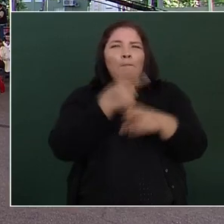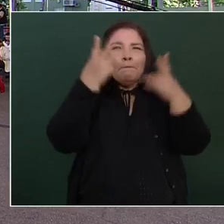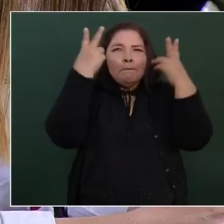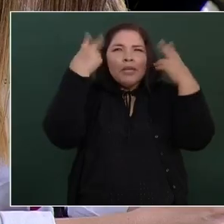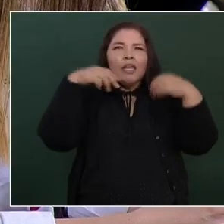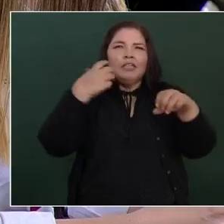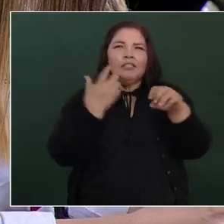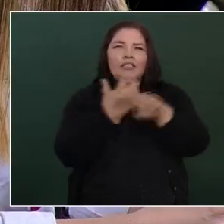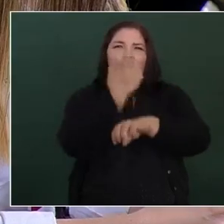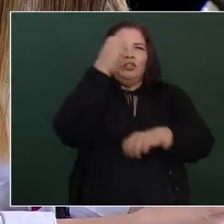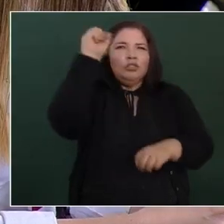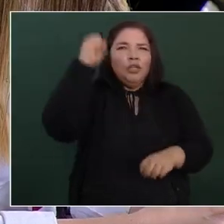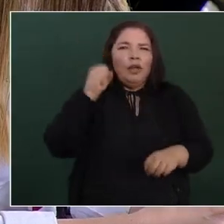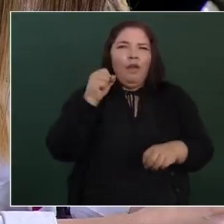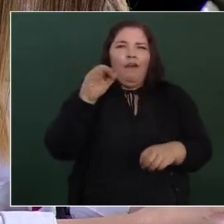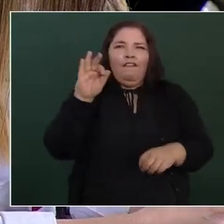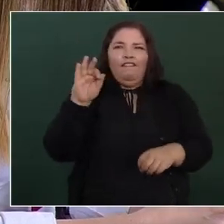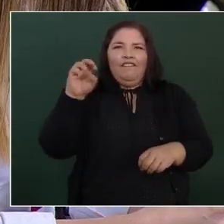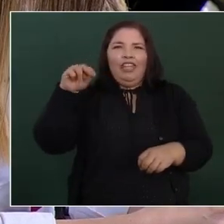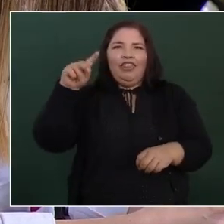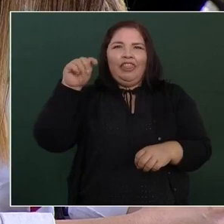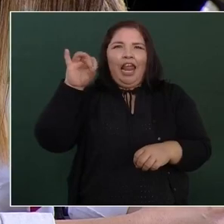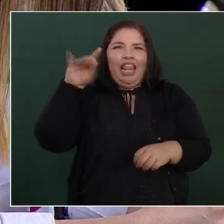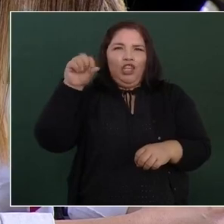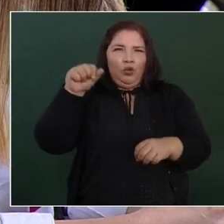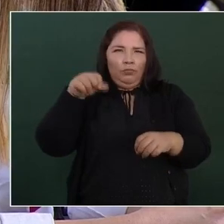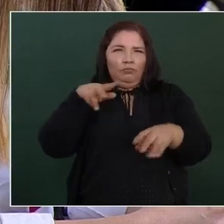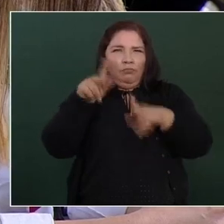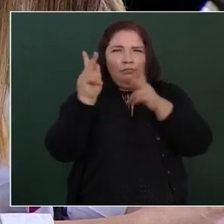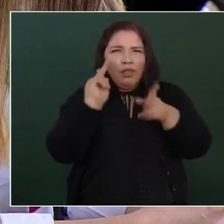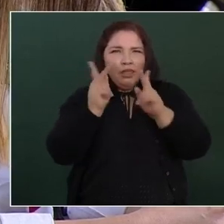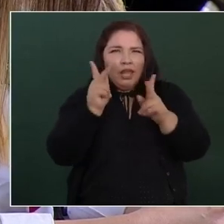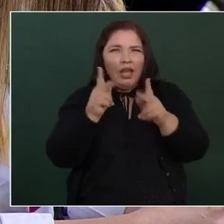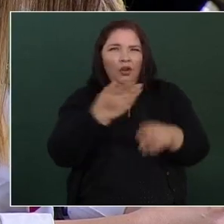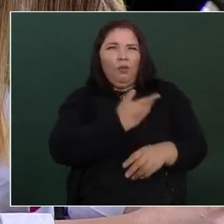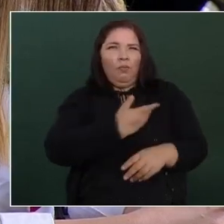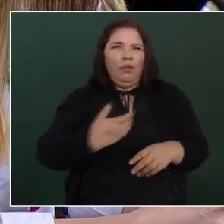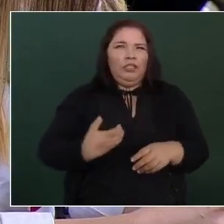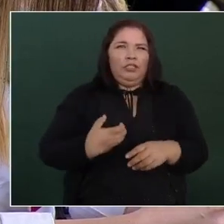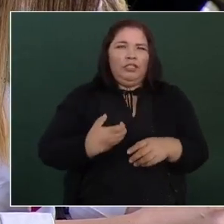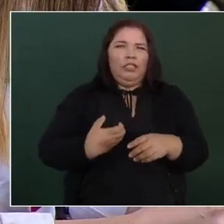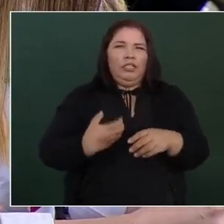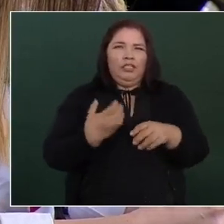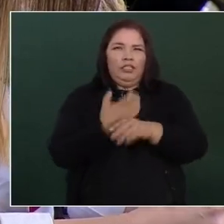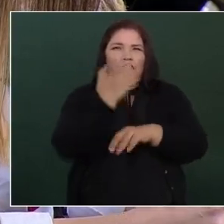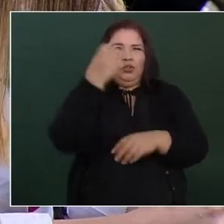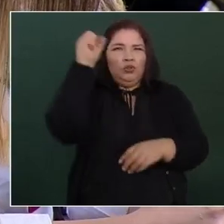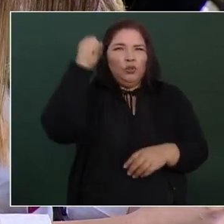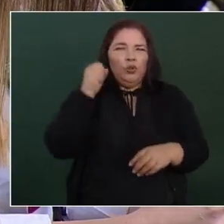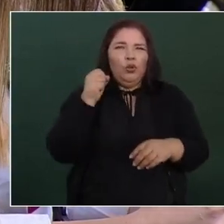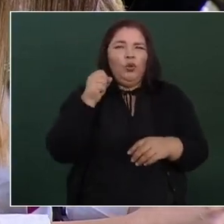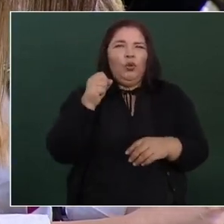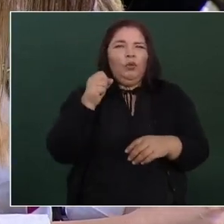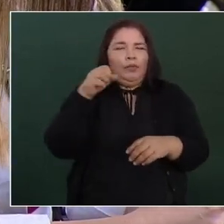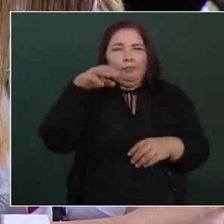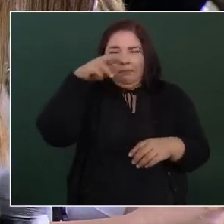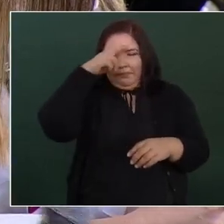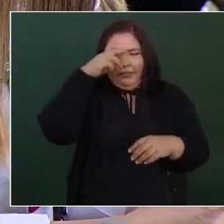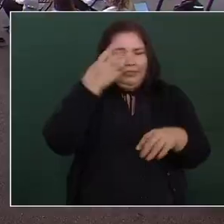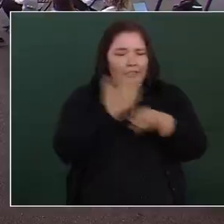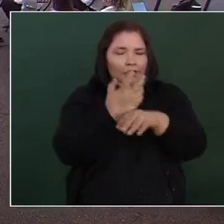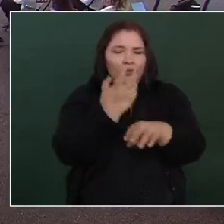tema de fentanilo estaría en la mesa con el presidente de Estados Unidos y también con el presidente de China.